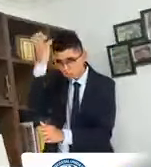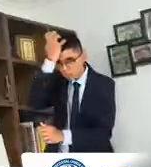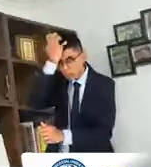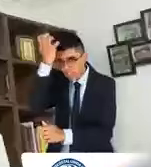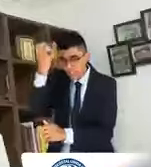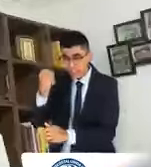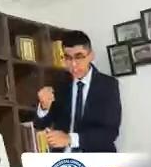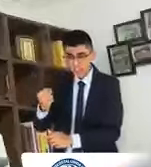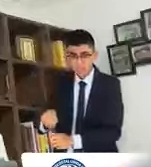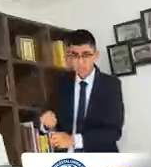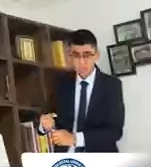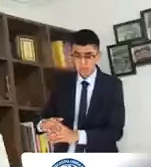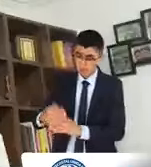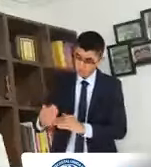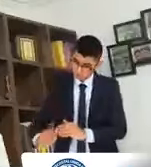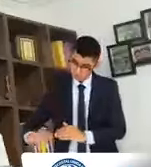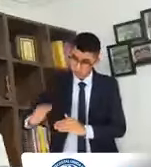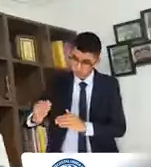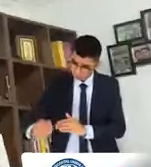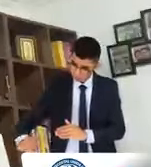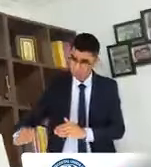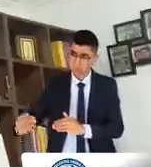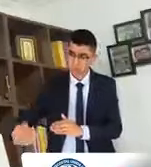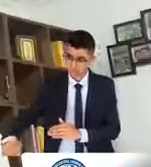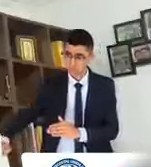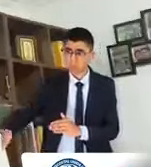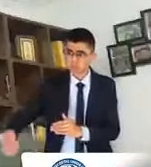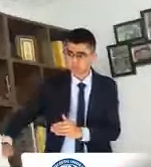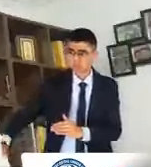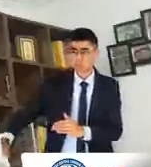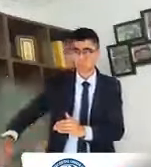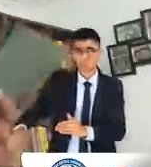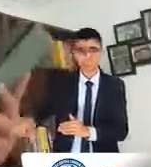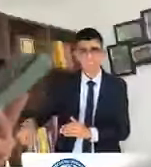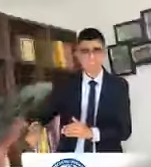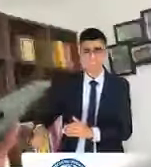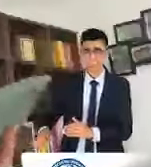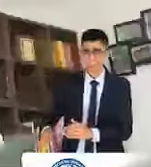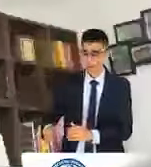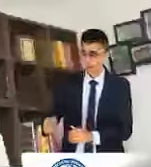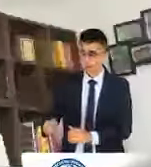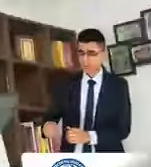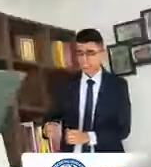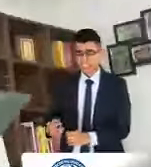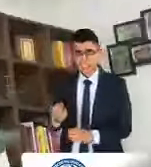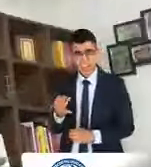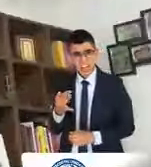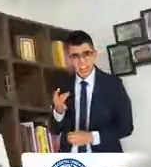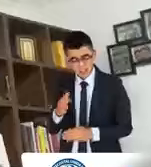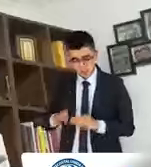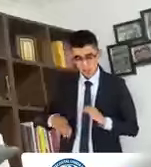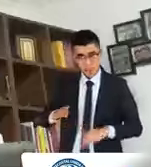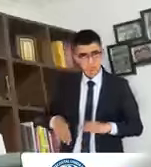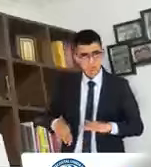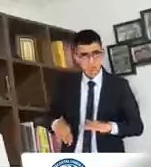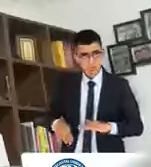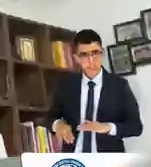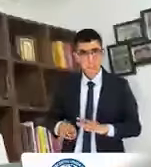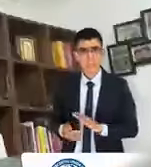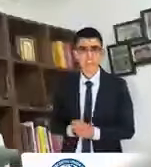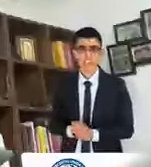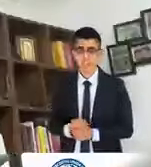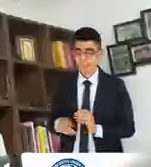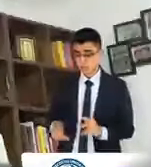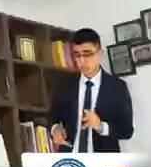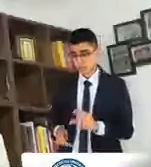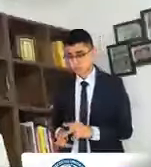No le pasaron una máquina para alisarlo, sino que los huecos, ¿verdad? Y uno atraviesa el mar que